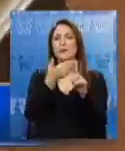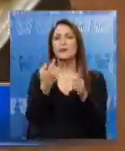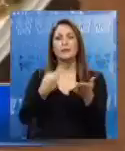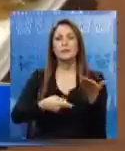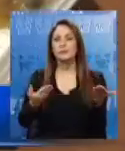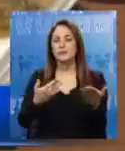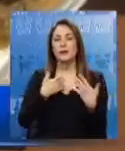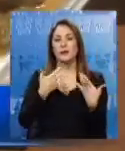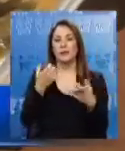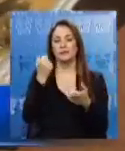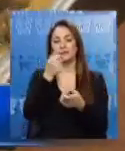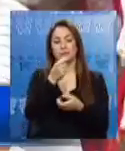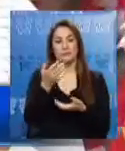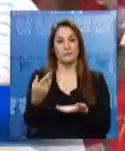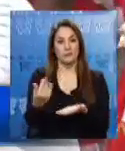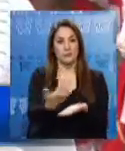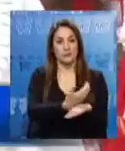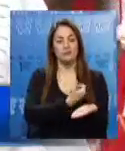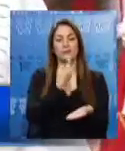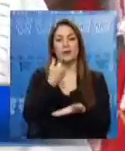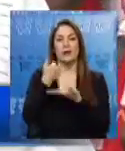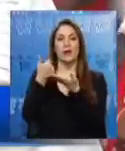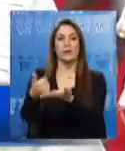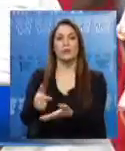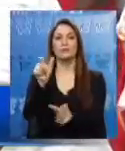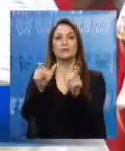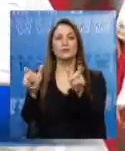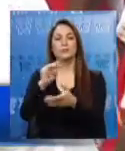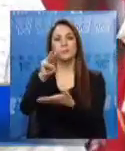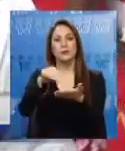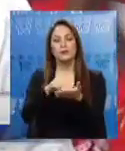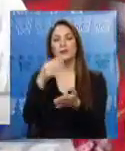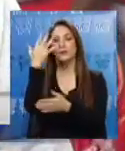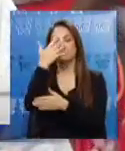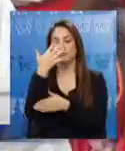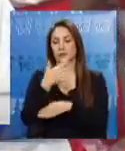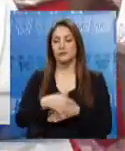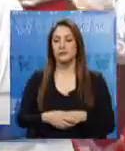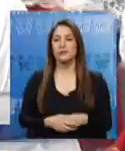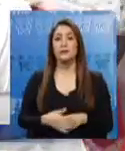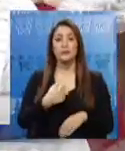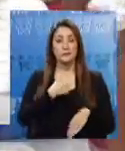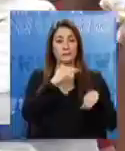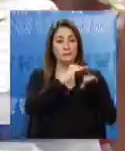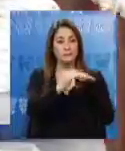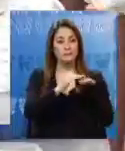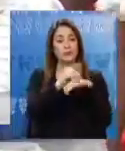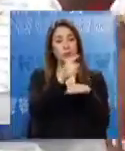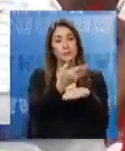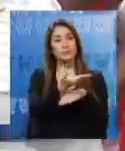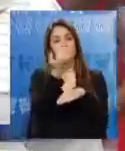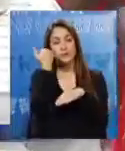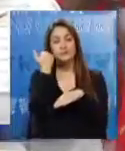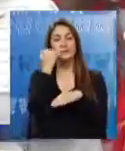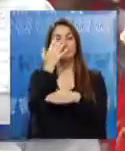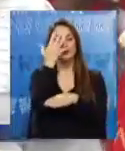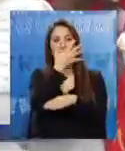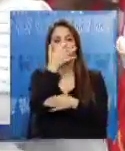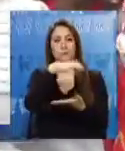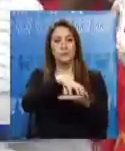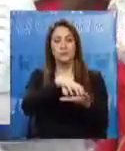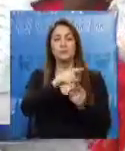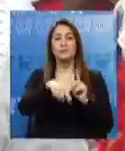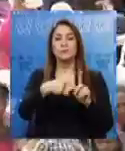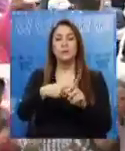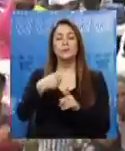los damnificados por el terremoto. Finalidad de que invitar a nuestro pueblo a que asista a la provincia, tanto de Esmeraldas como